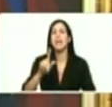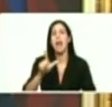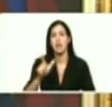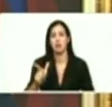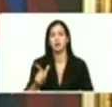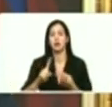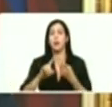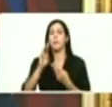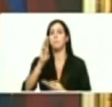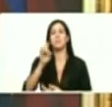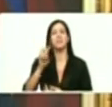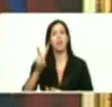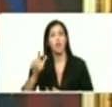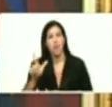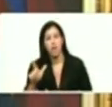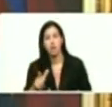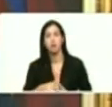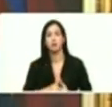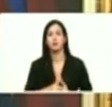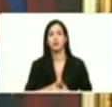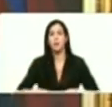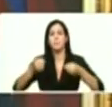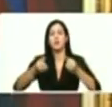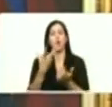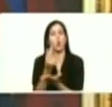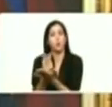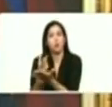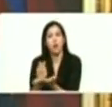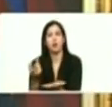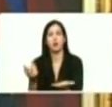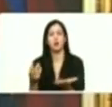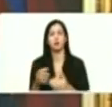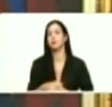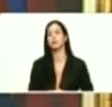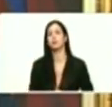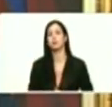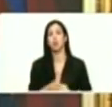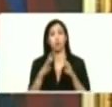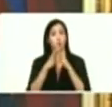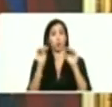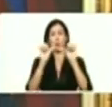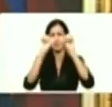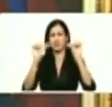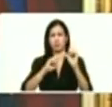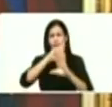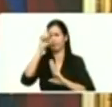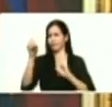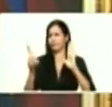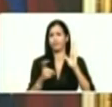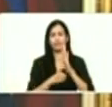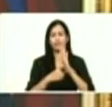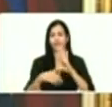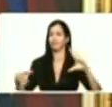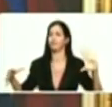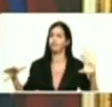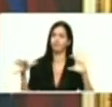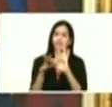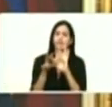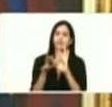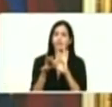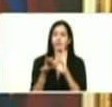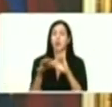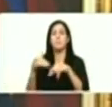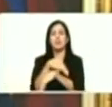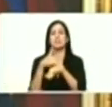Pedeval los mercados comunales y todo el sistema vincularlo al Ministerio de